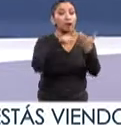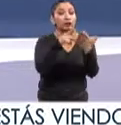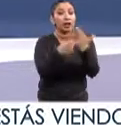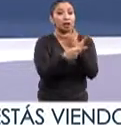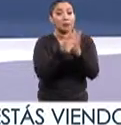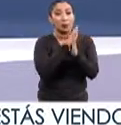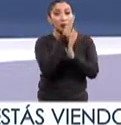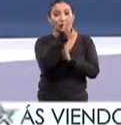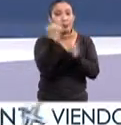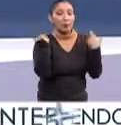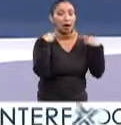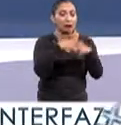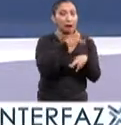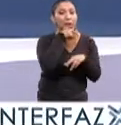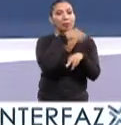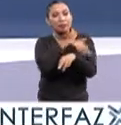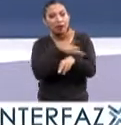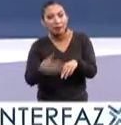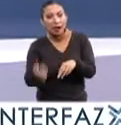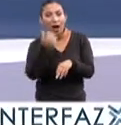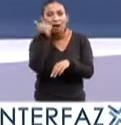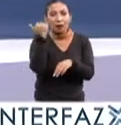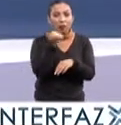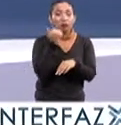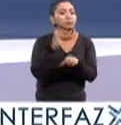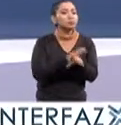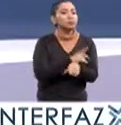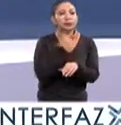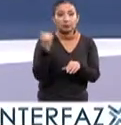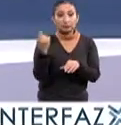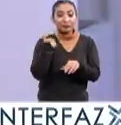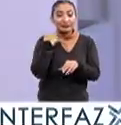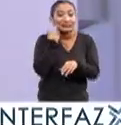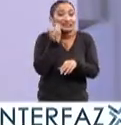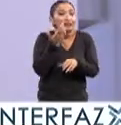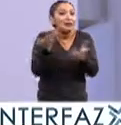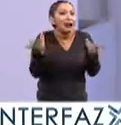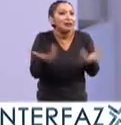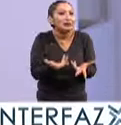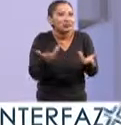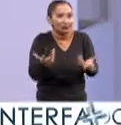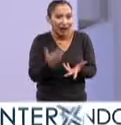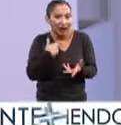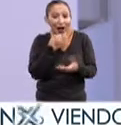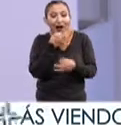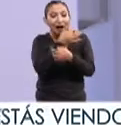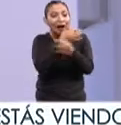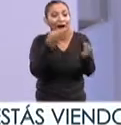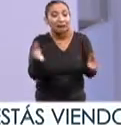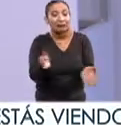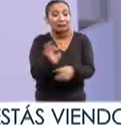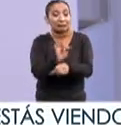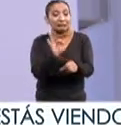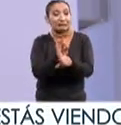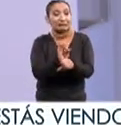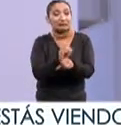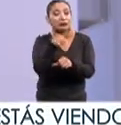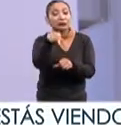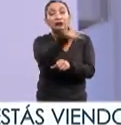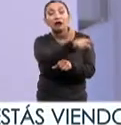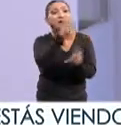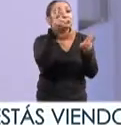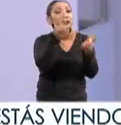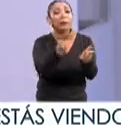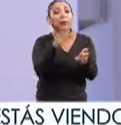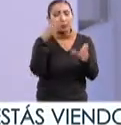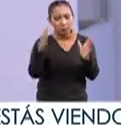este, tanto maestros, padres de familia, alumnos, porque lo que intentamos decir o el mensaje que tratamos de fortalecer es que este es un